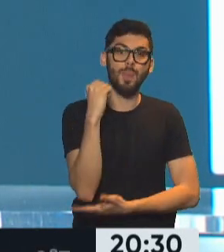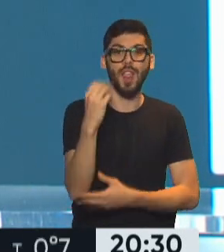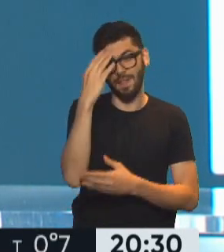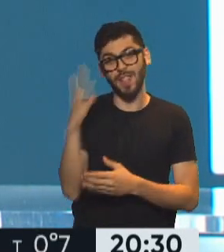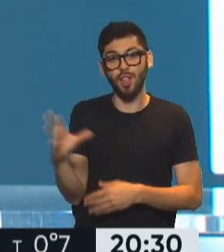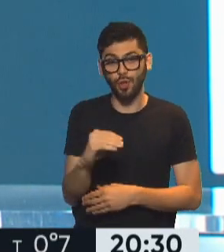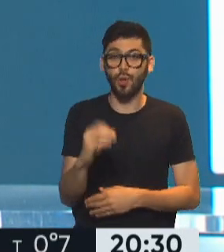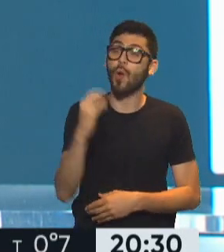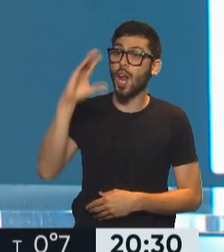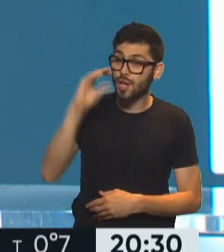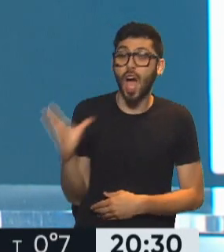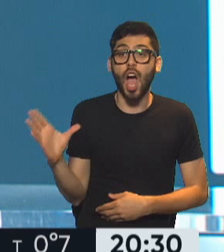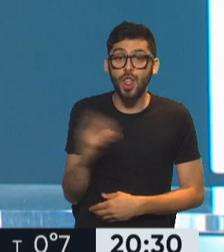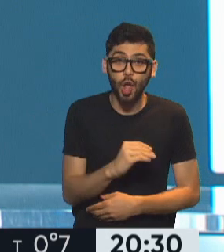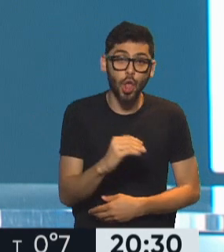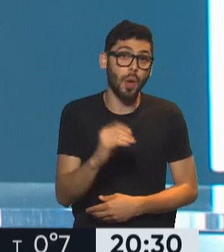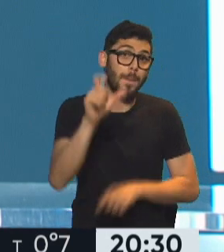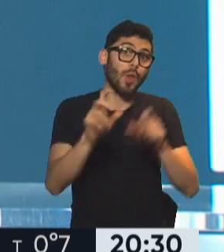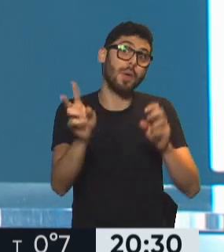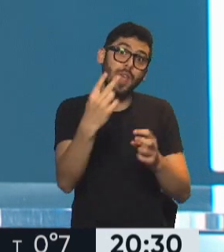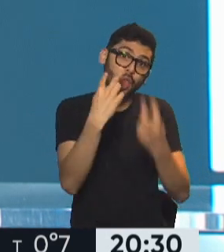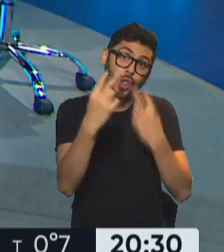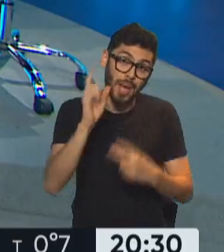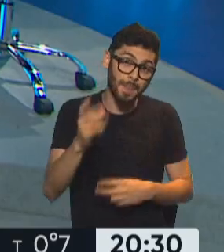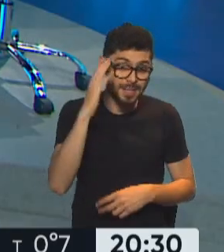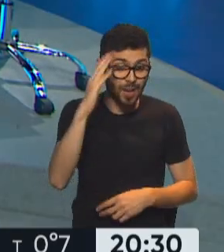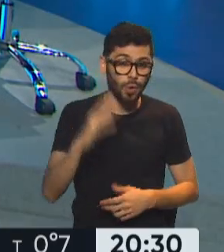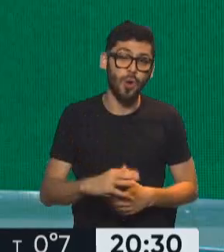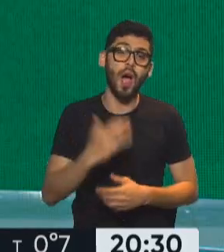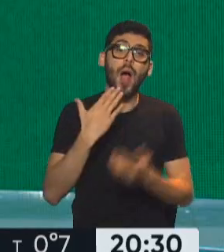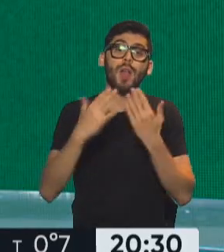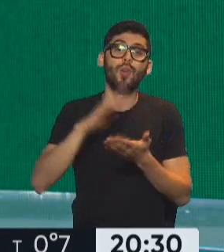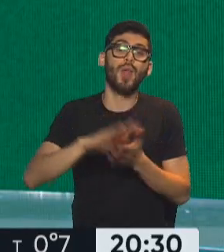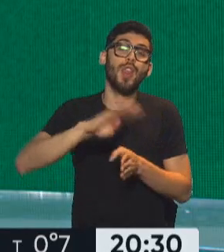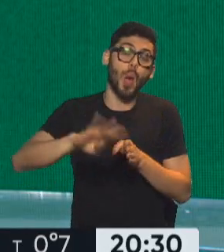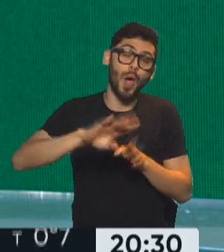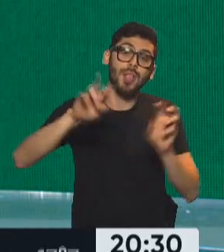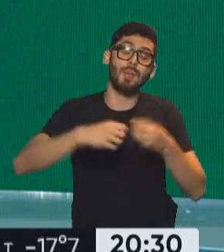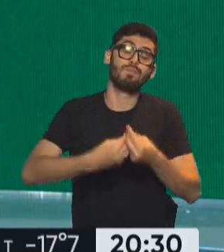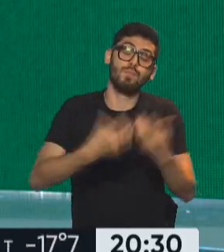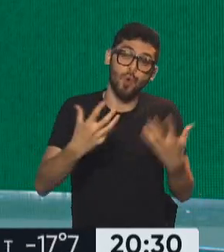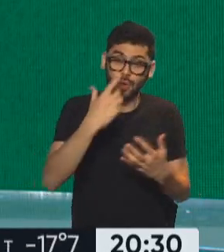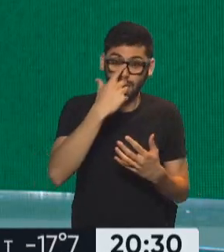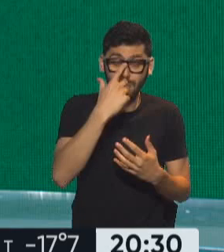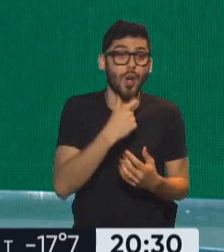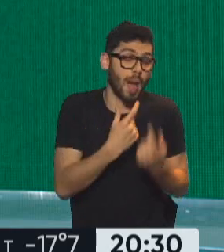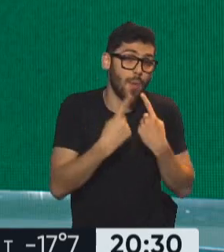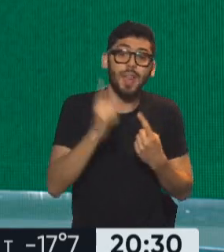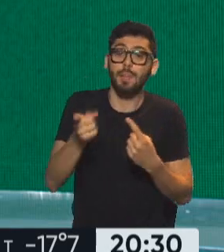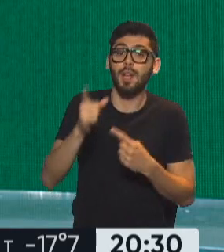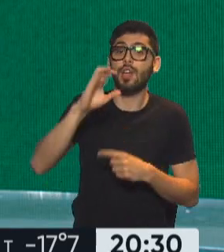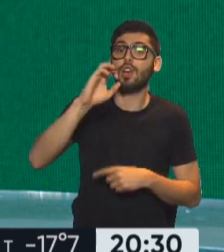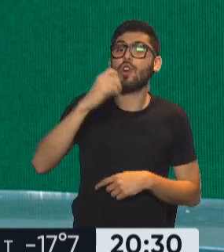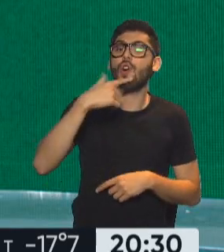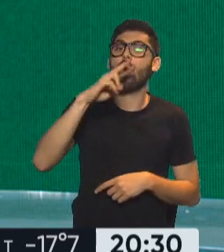noches a todos los que nos están viendo. Bien, vamos a hablar de deuda mucho. Mucho. Y nos interesa escucharlo. Y Osvaldo